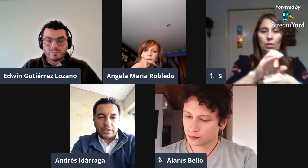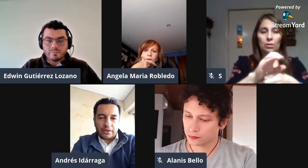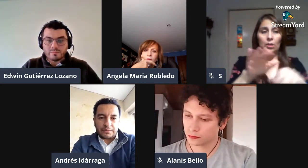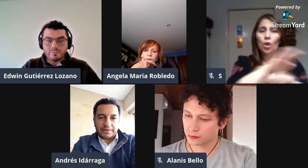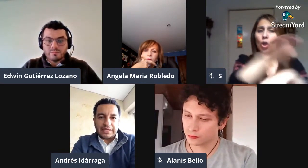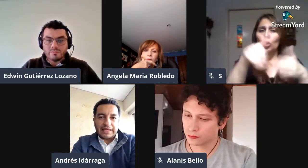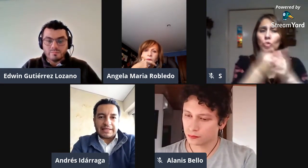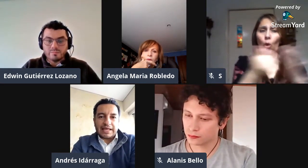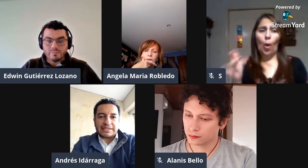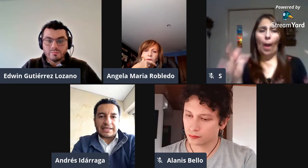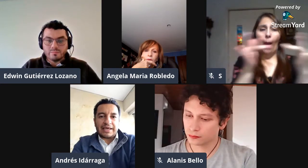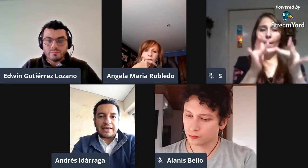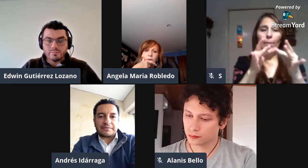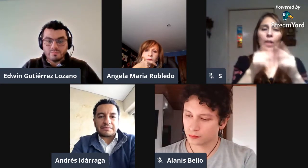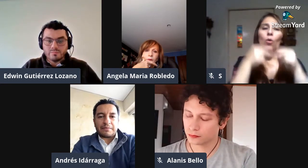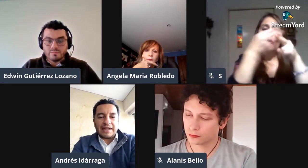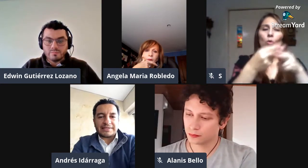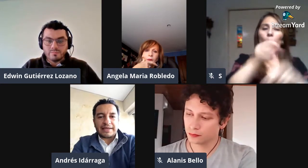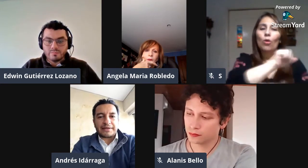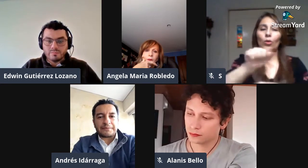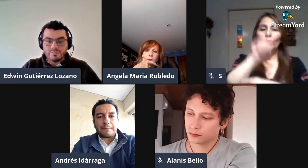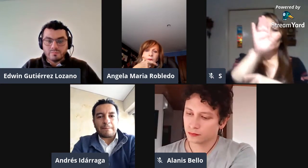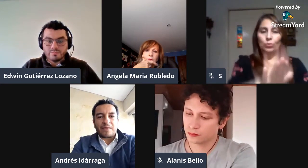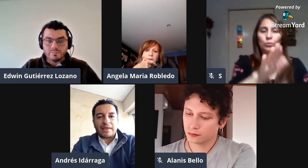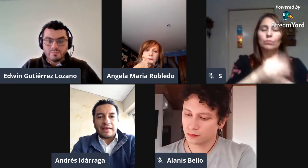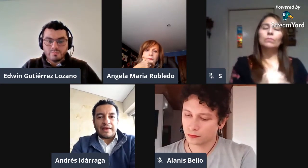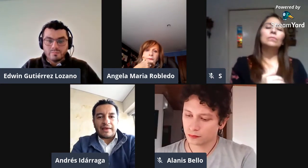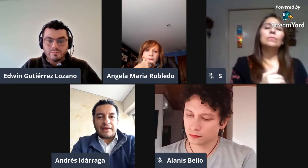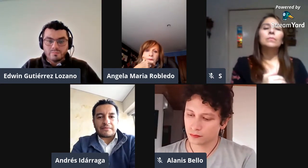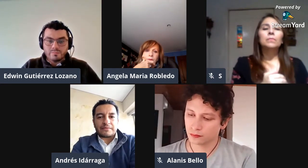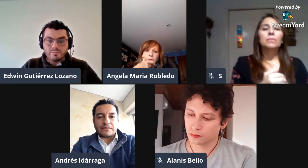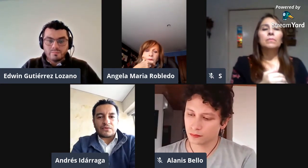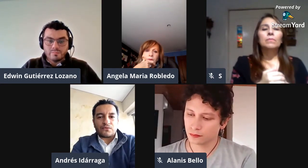al cuidado. De allí que van a ser